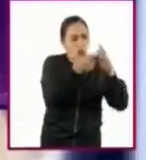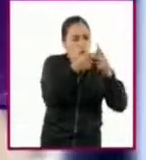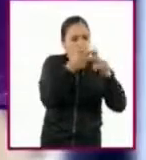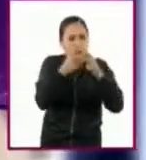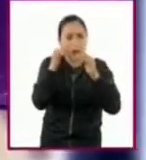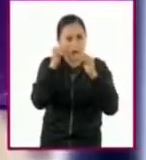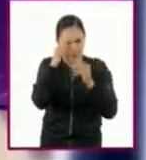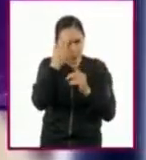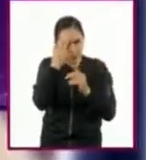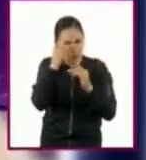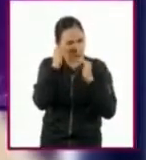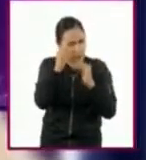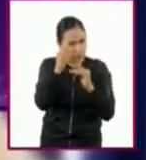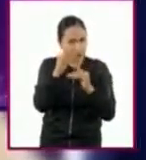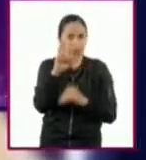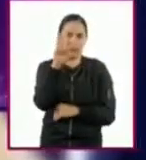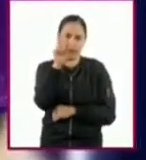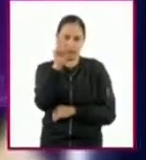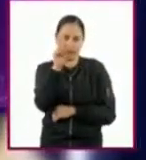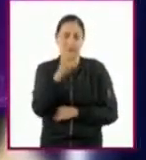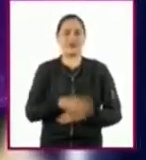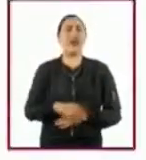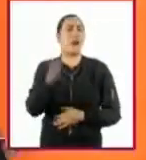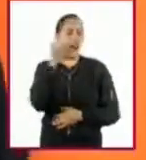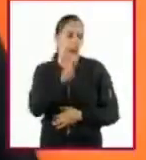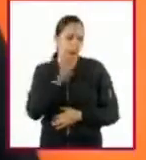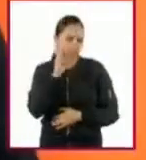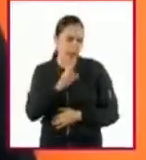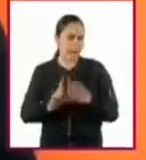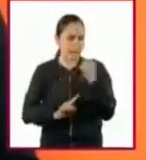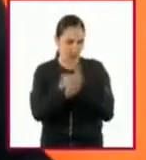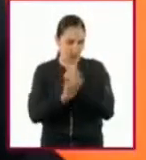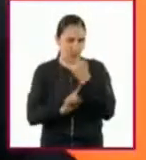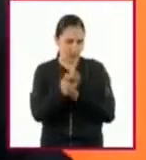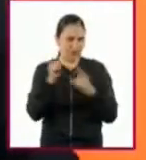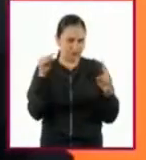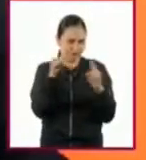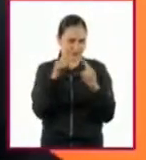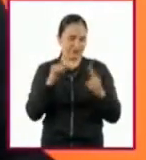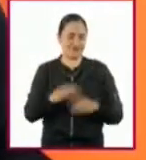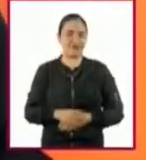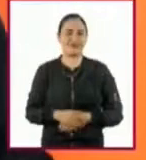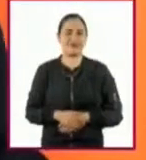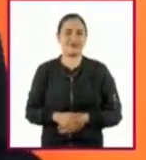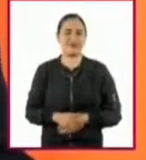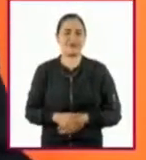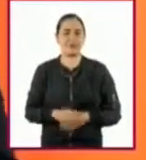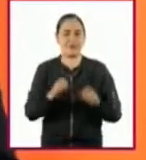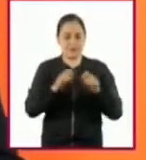30. ¿Listos? Viene el reto. Observen la